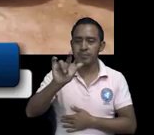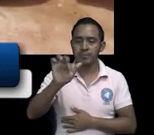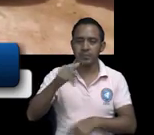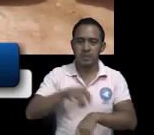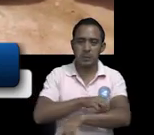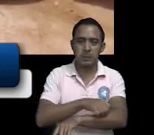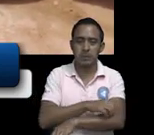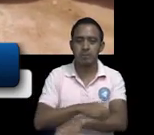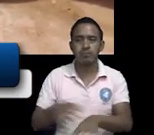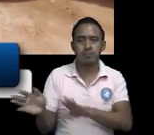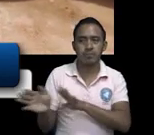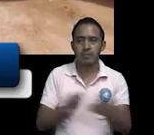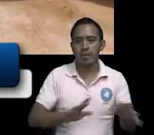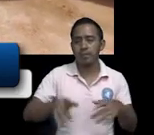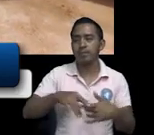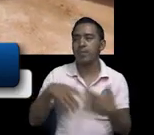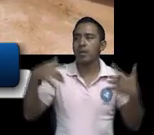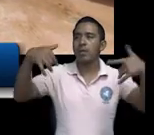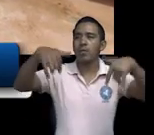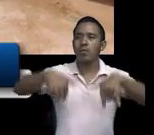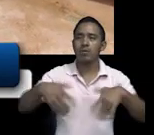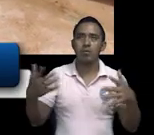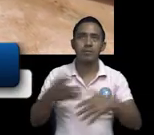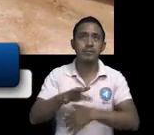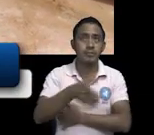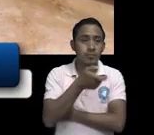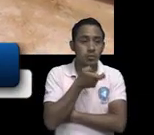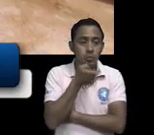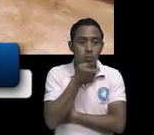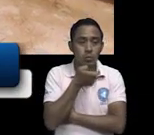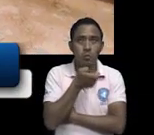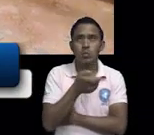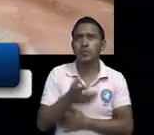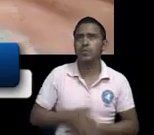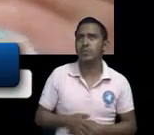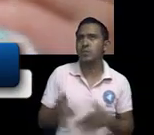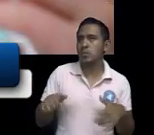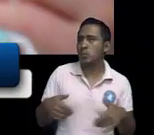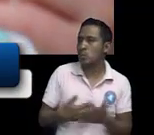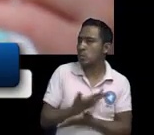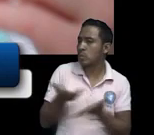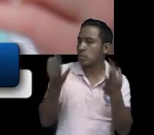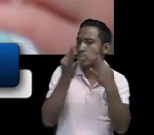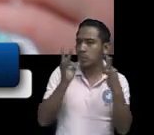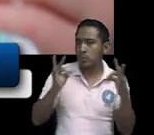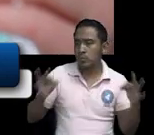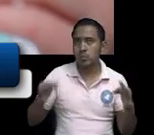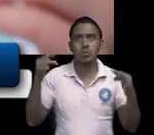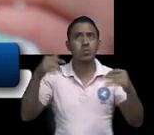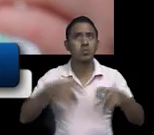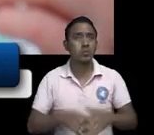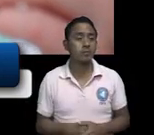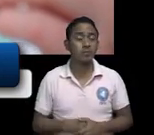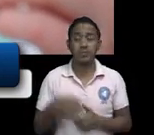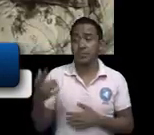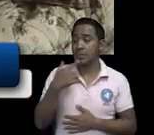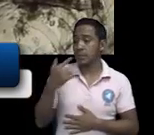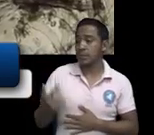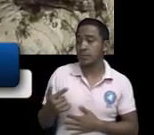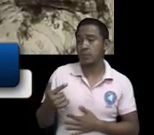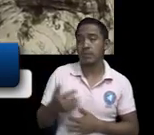hablemos también de los loros, los famosos loros, doctor, que ya se han vuelto también animales domésticos, aunque usted ya lo